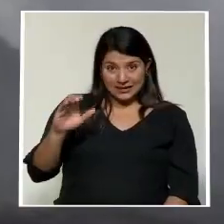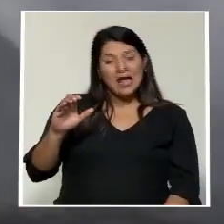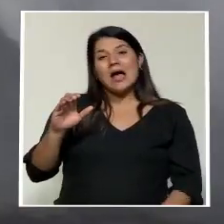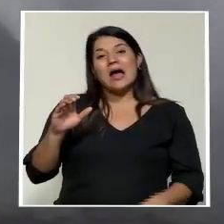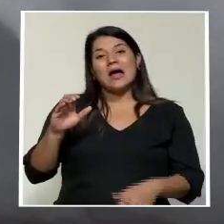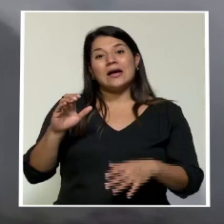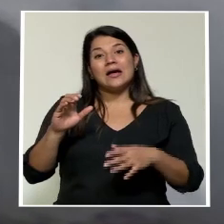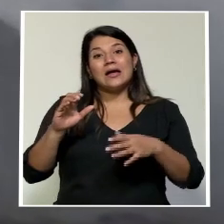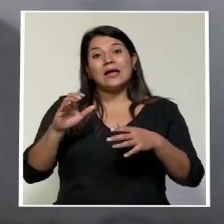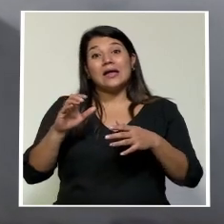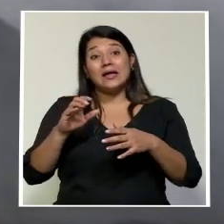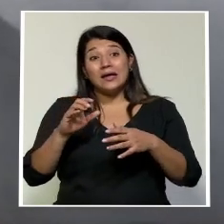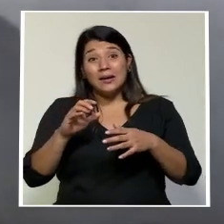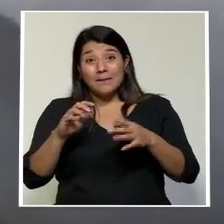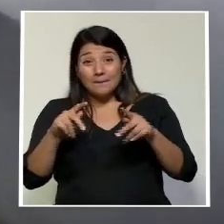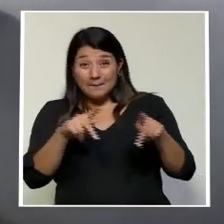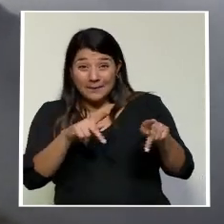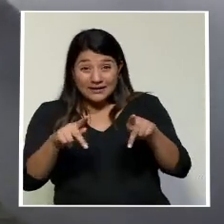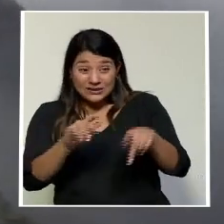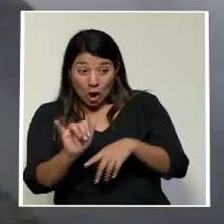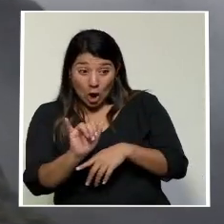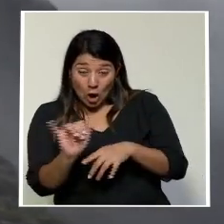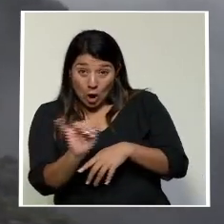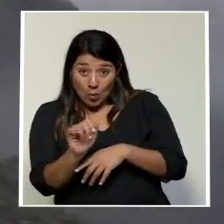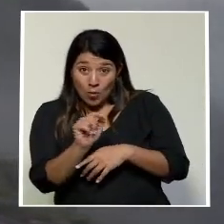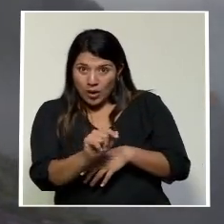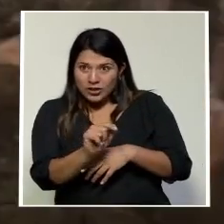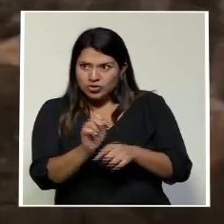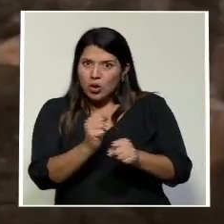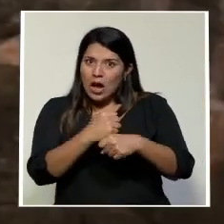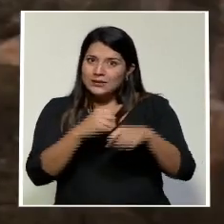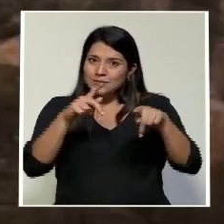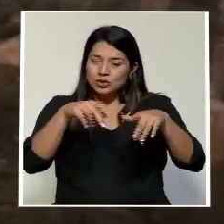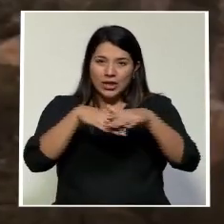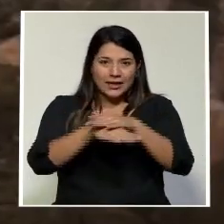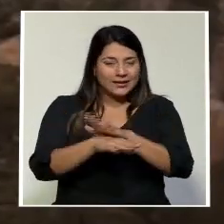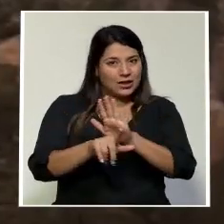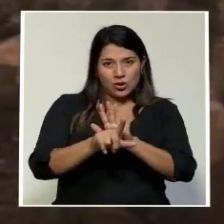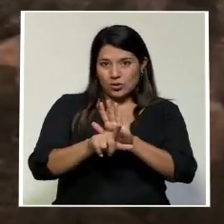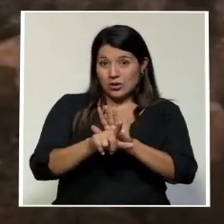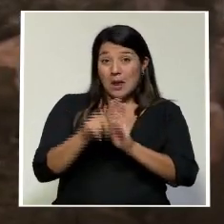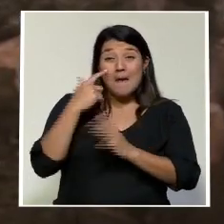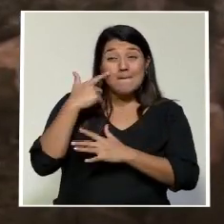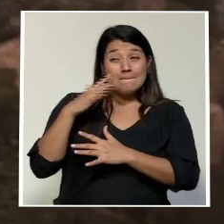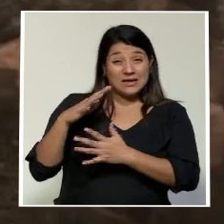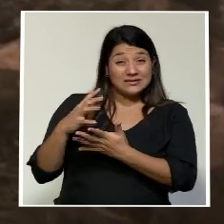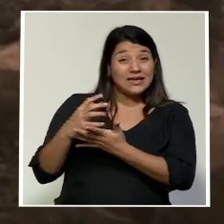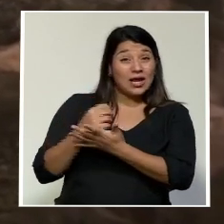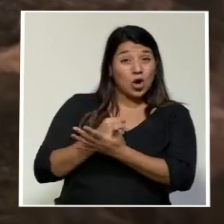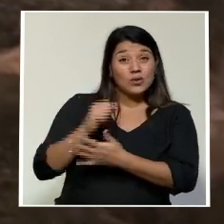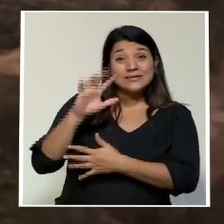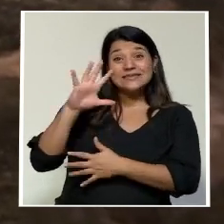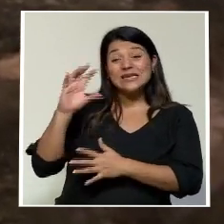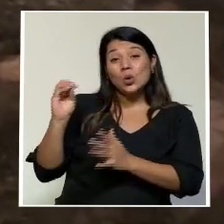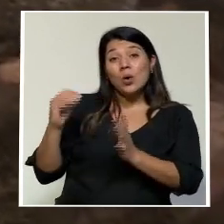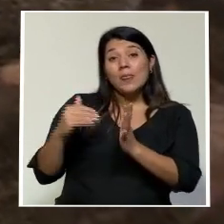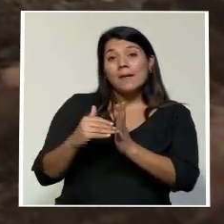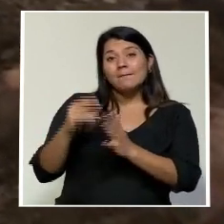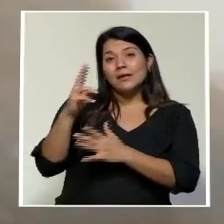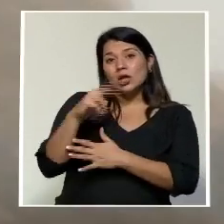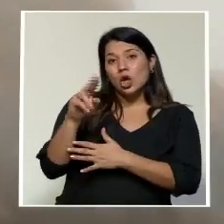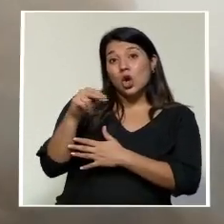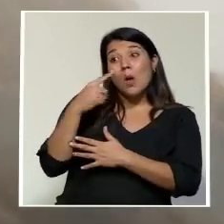de este tipo está generando que las personas ingresen de manera ilegal. Al parecer estarían cobrando al menos 50 mil colones